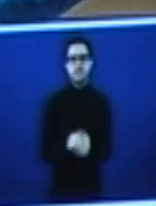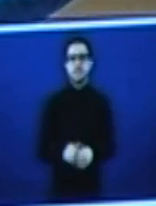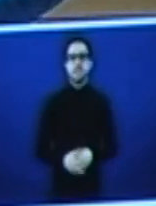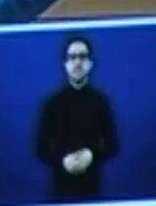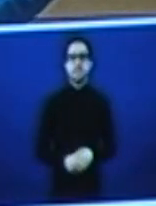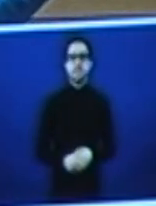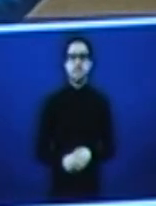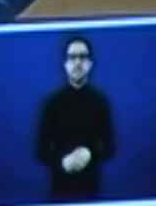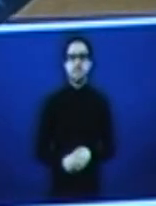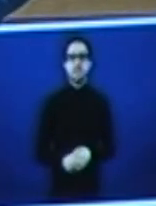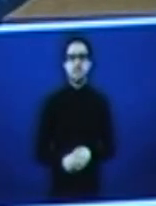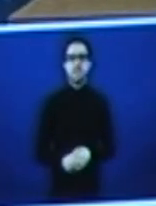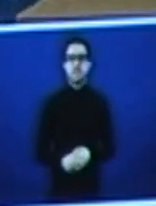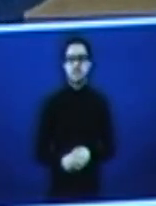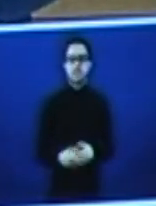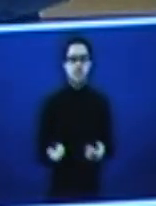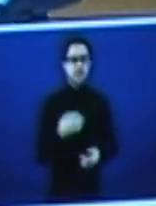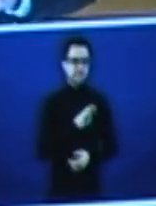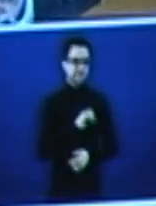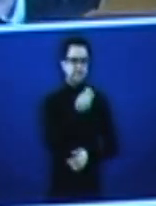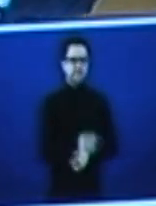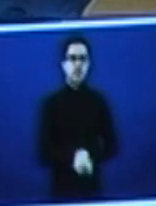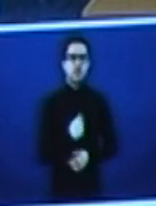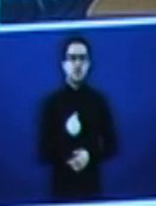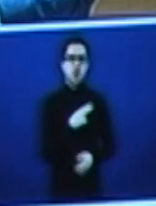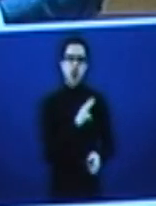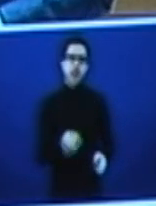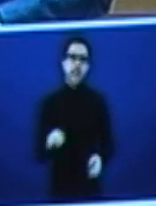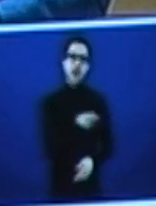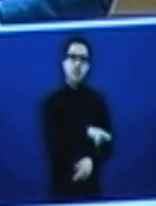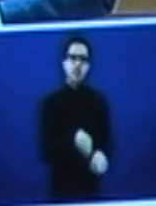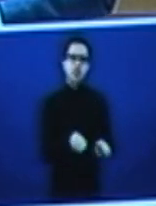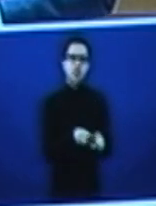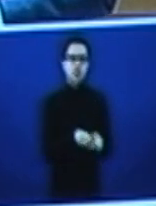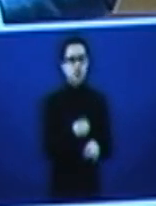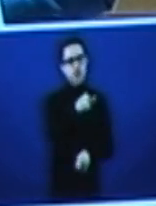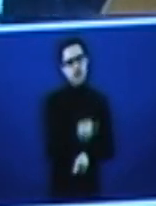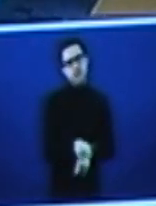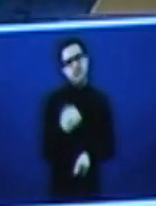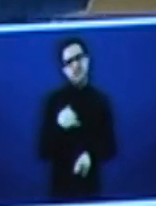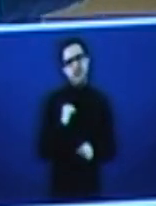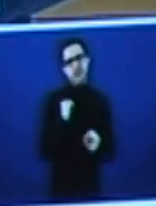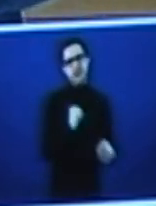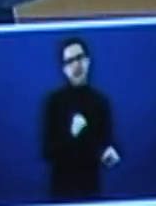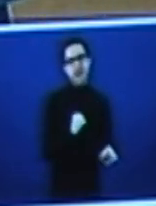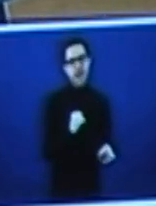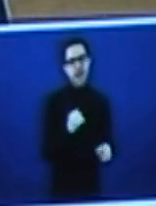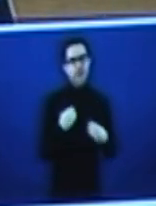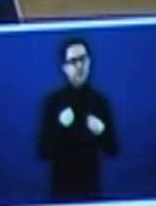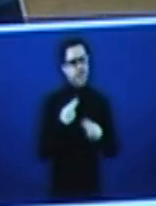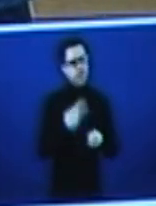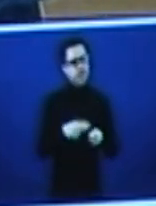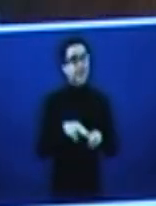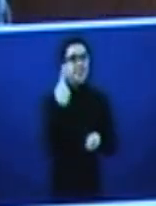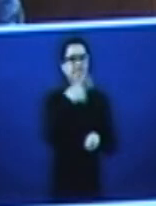Señoría, eu lle volvo a reiterar que xa a altura da súa vida política sabe perfectamente que Galicia non é unha